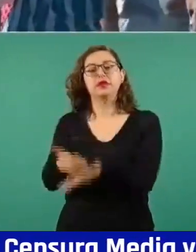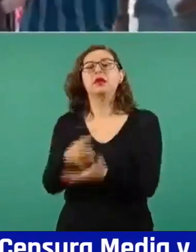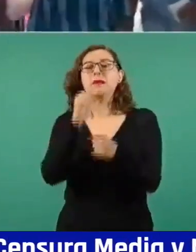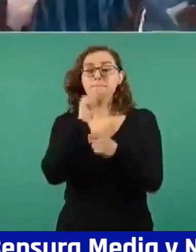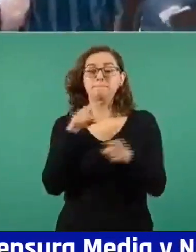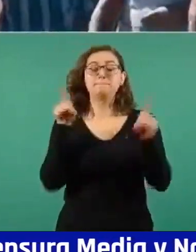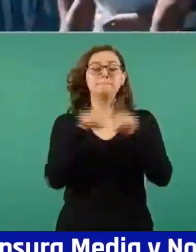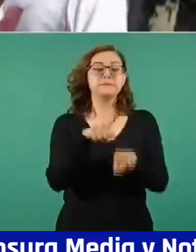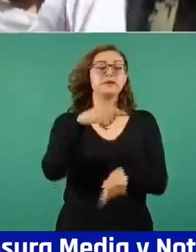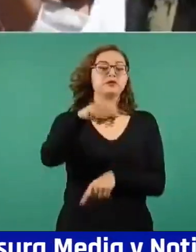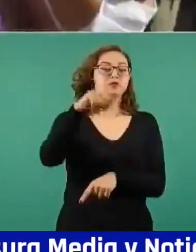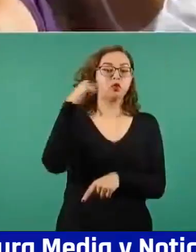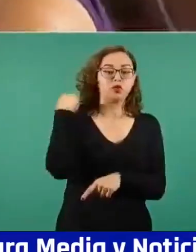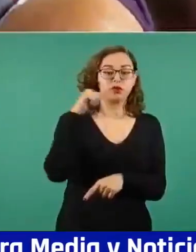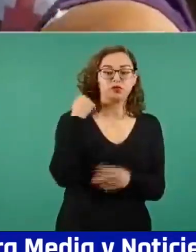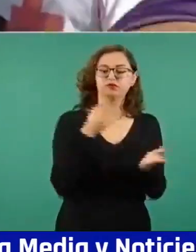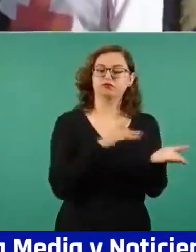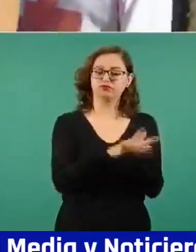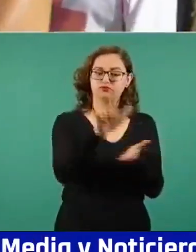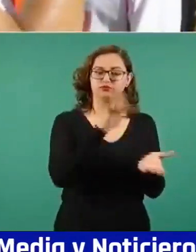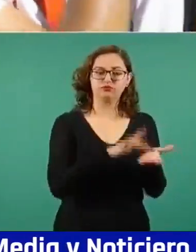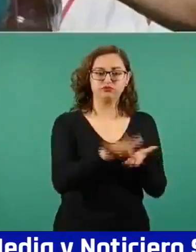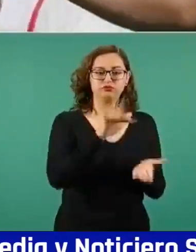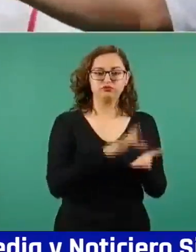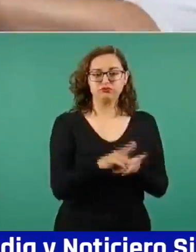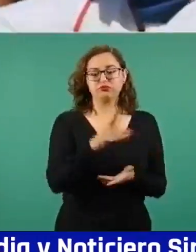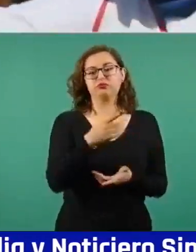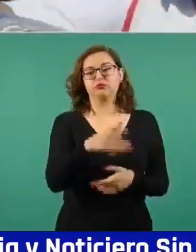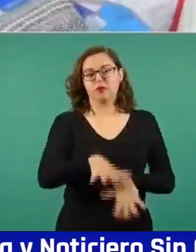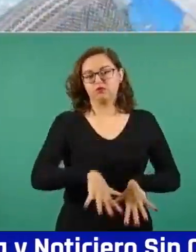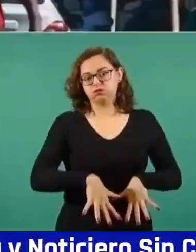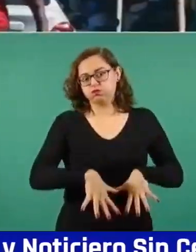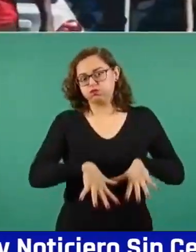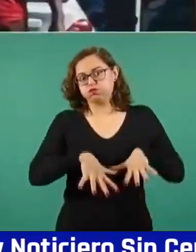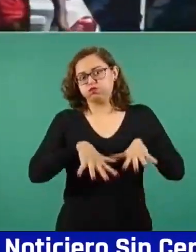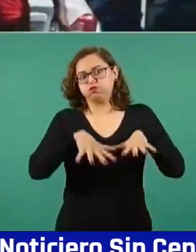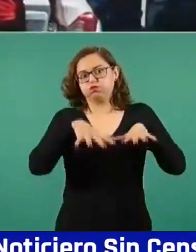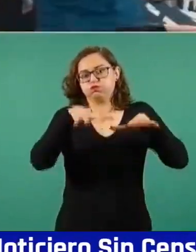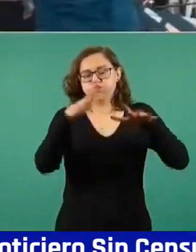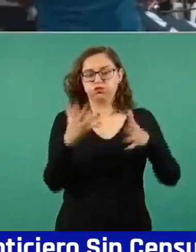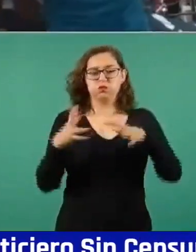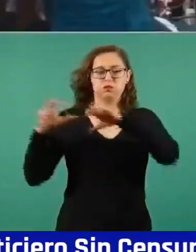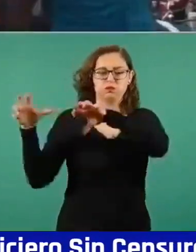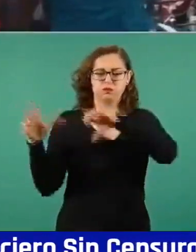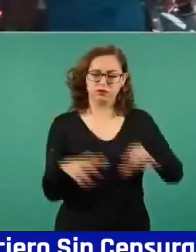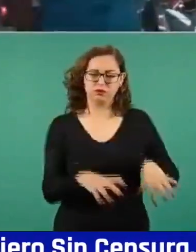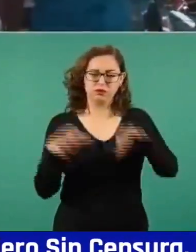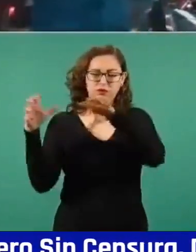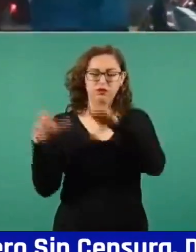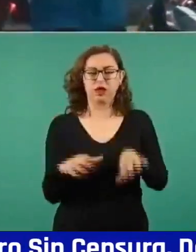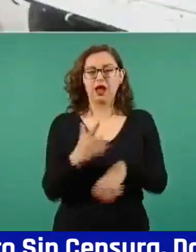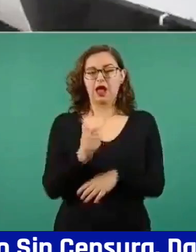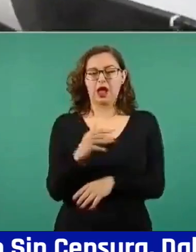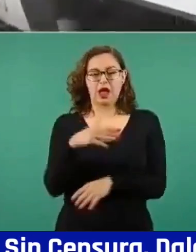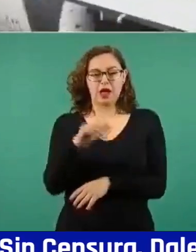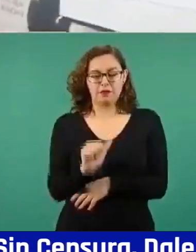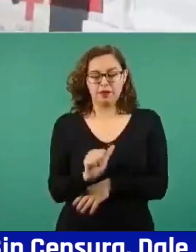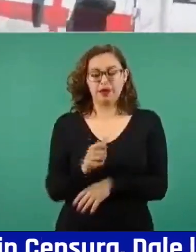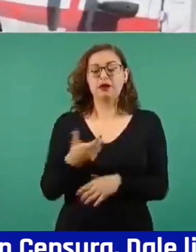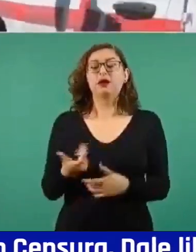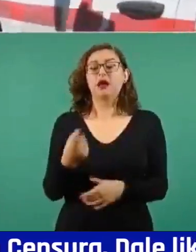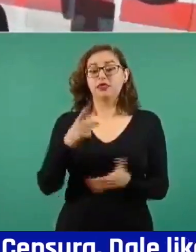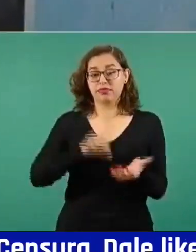estado de Tabasco para apoyar a las personas afectadas tras las inundaciones que dejó a su paso la tormenta tropical Gamma. Voluntarios